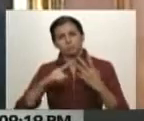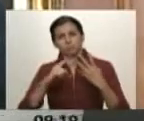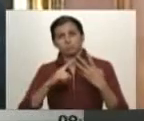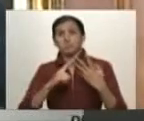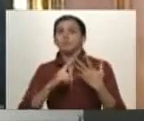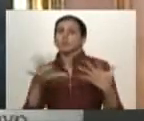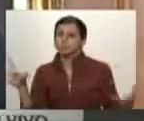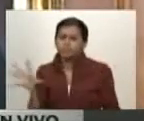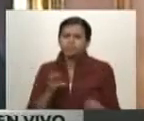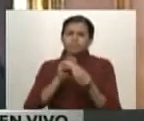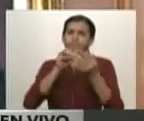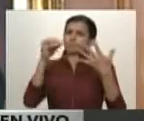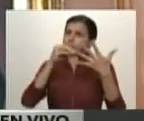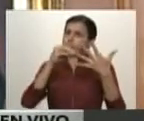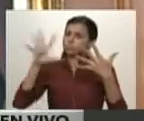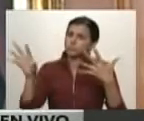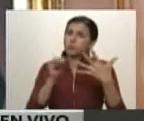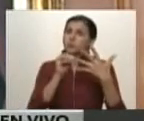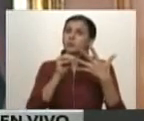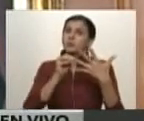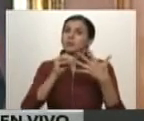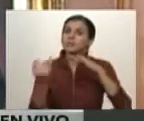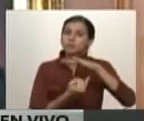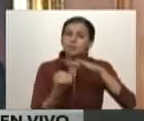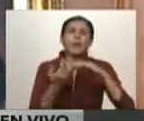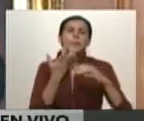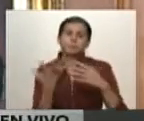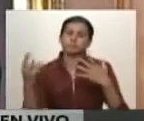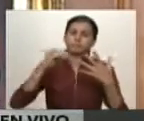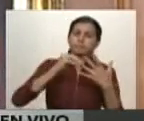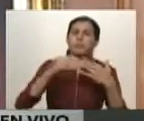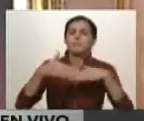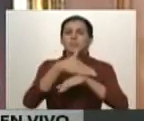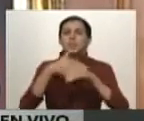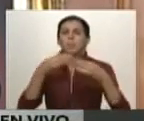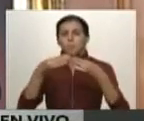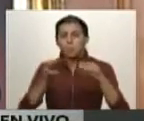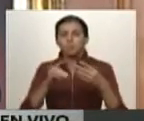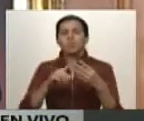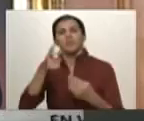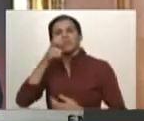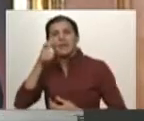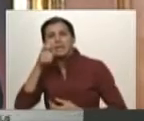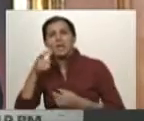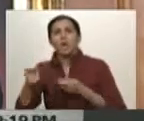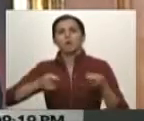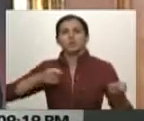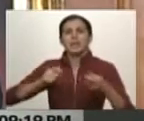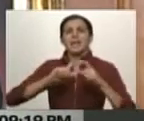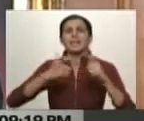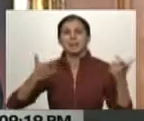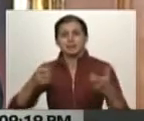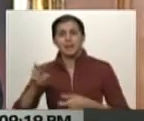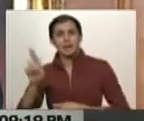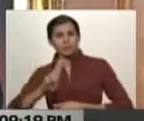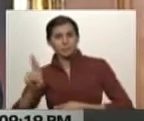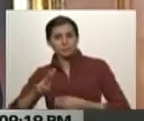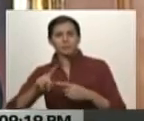engloba las instituciones el ministerio público la fiscalía la contraloría general de la república